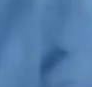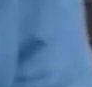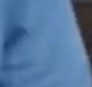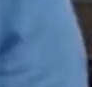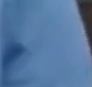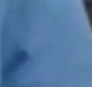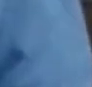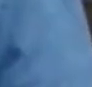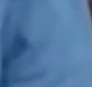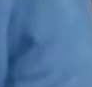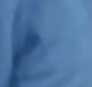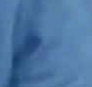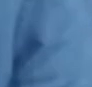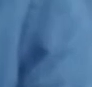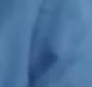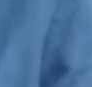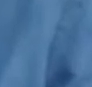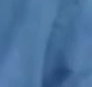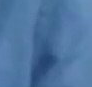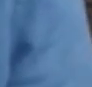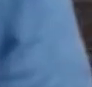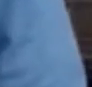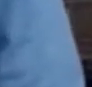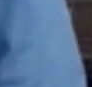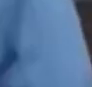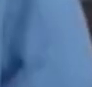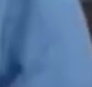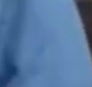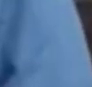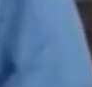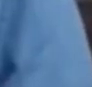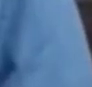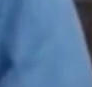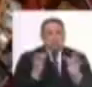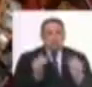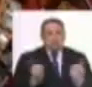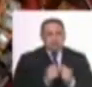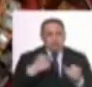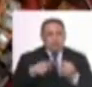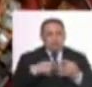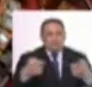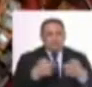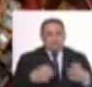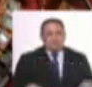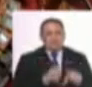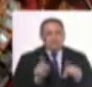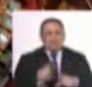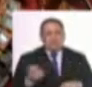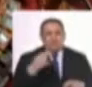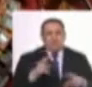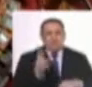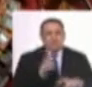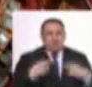¿no? ¿Cuán legítima va a ser y a qué entra? ¿Entra a llamar